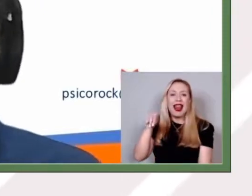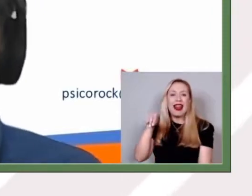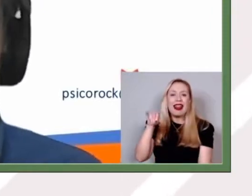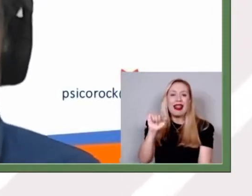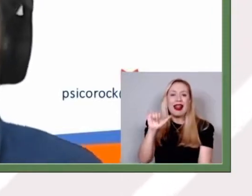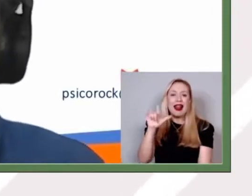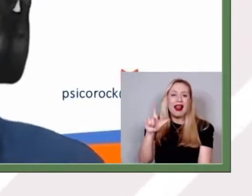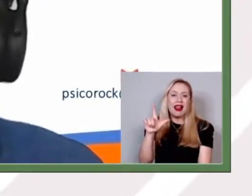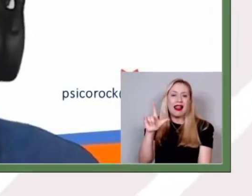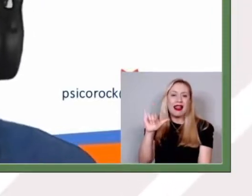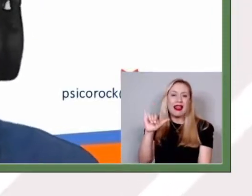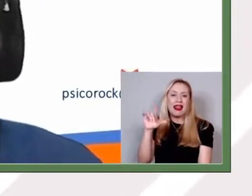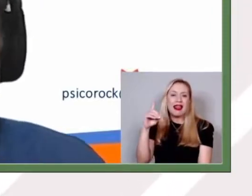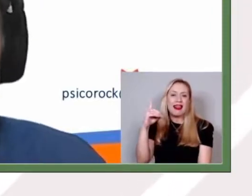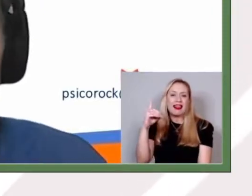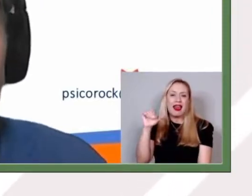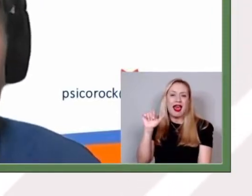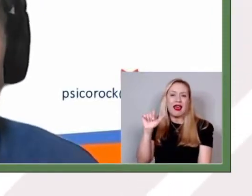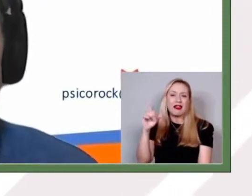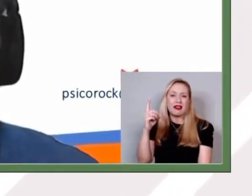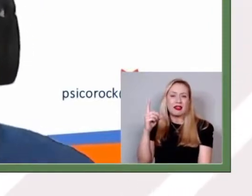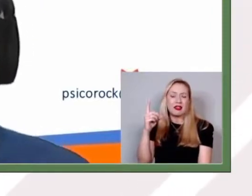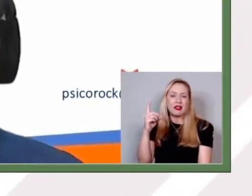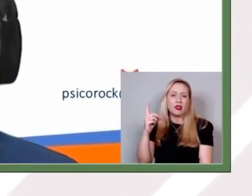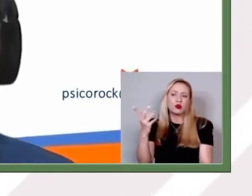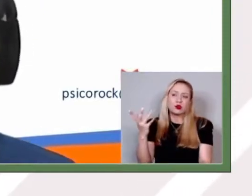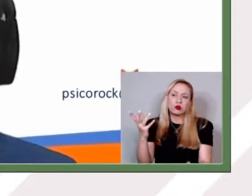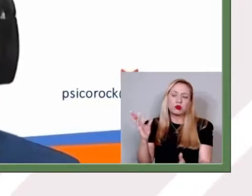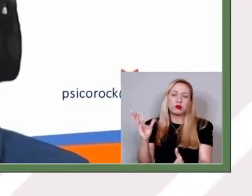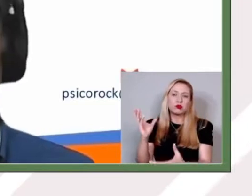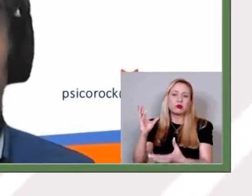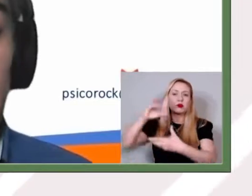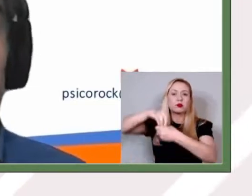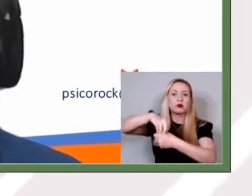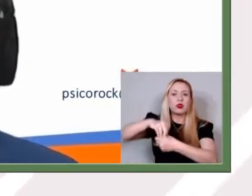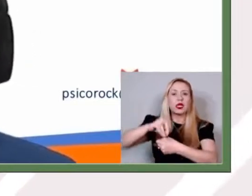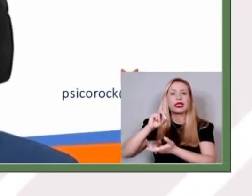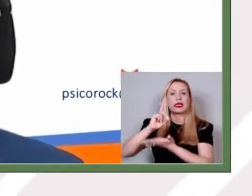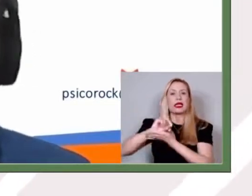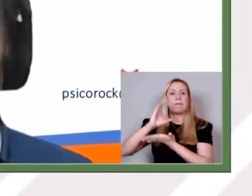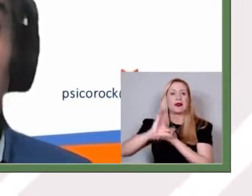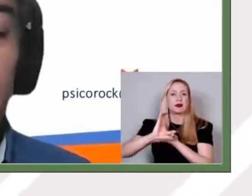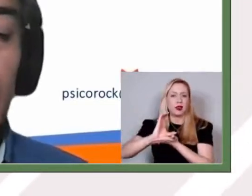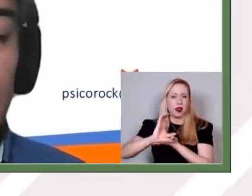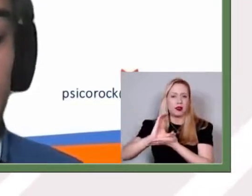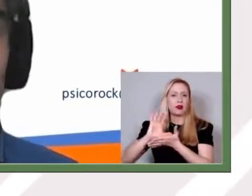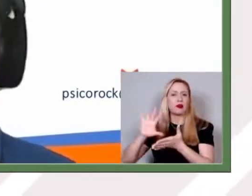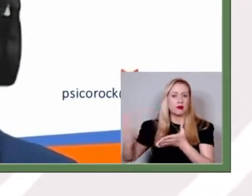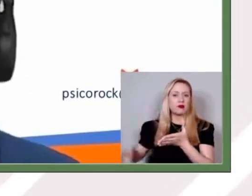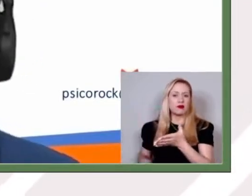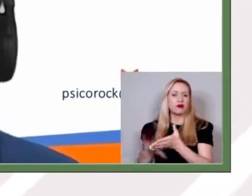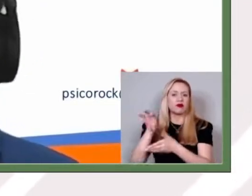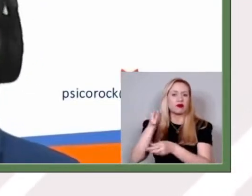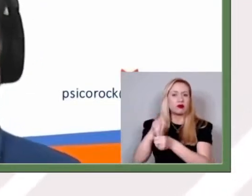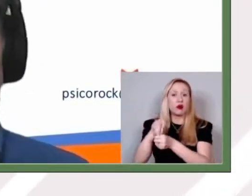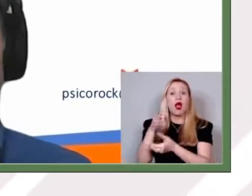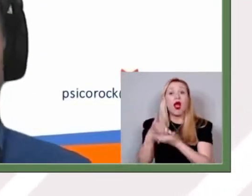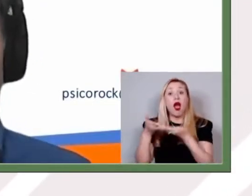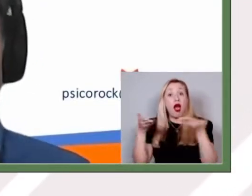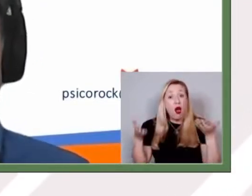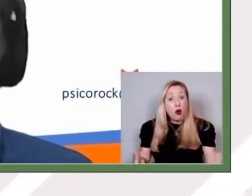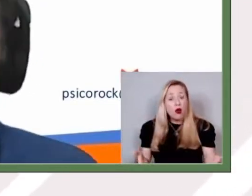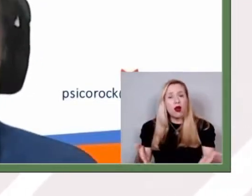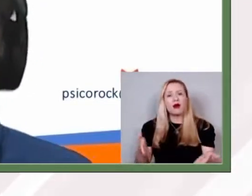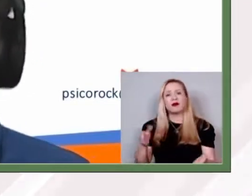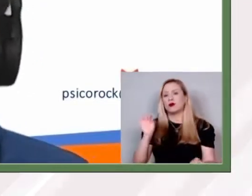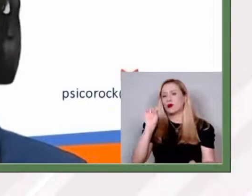apartado de las discapacidades. Ahora, en México, pues persisten numerosos prejuicios en torno a lo que son las personas mayores.